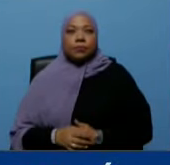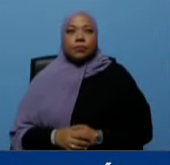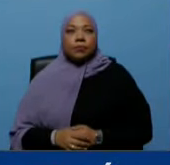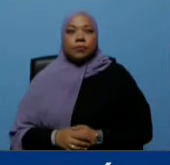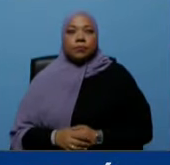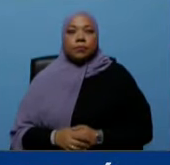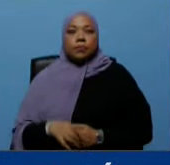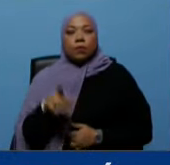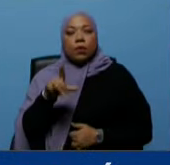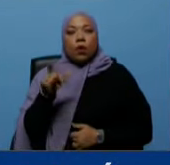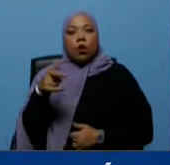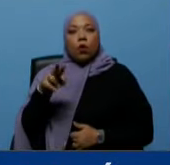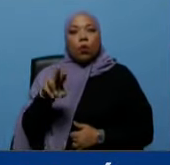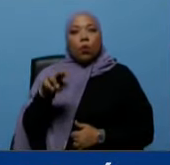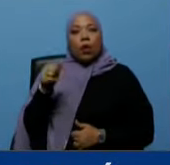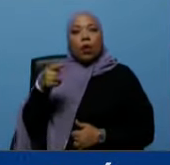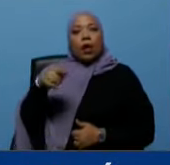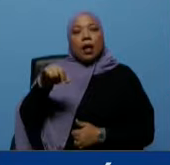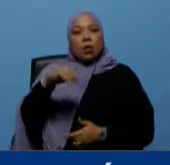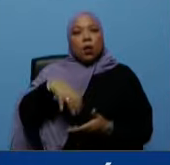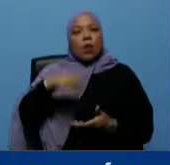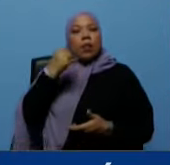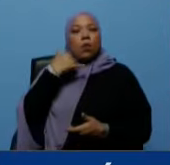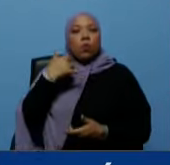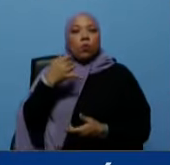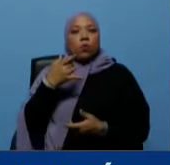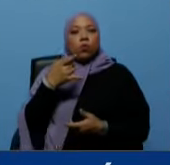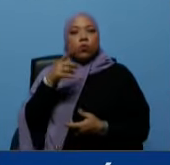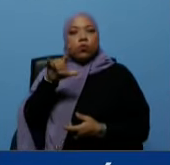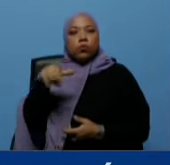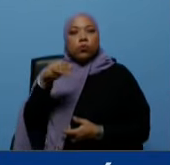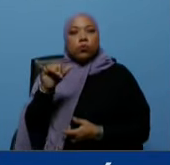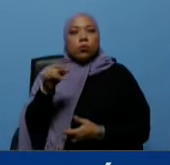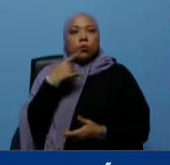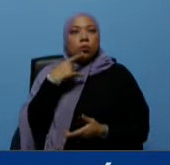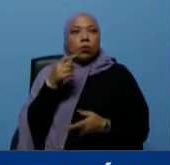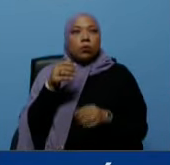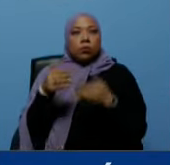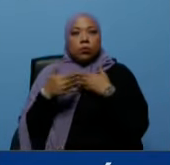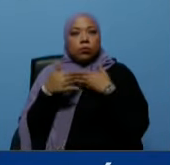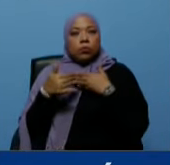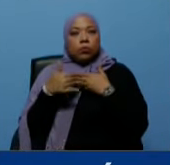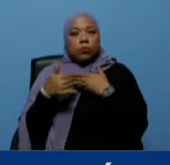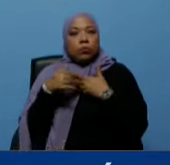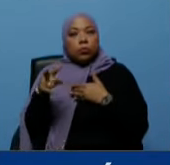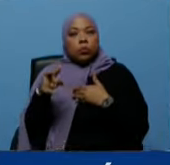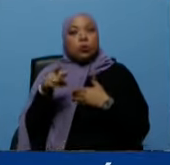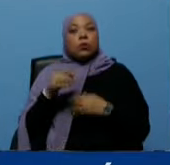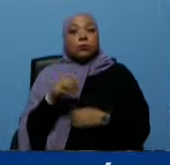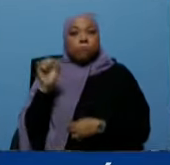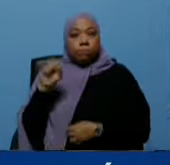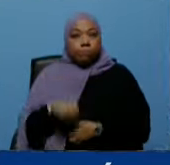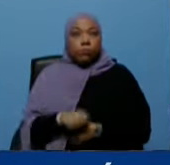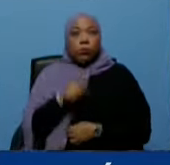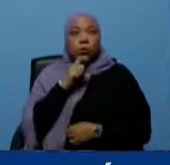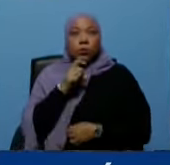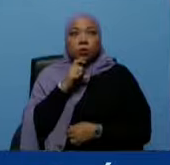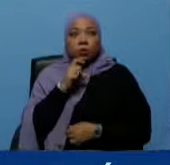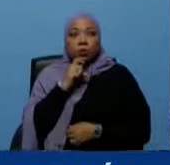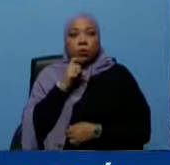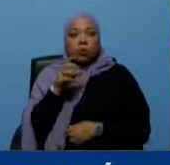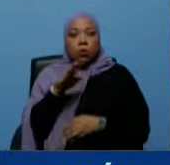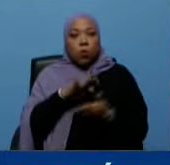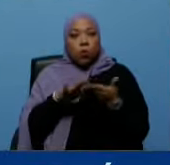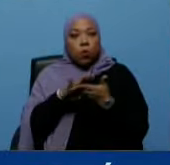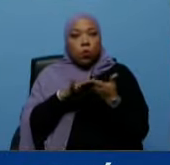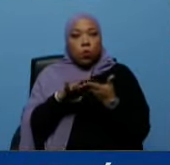De Guacara, Johan Manuel Castañeda. Tremendos ataques hizo el fascismo en Guacara. Ya recuperaron